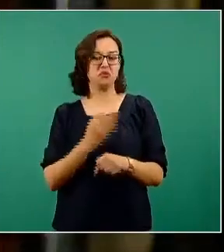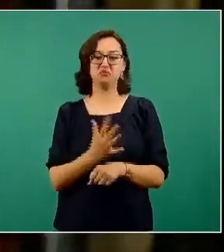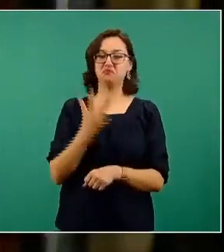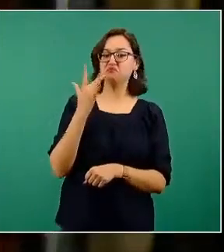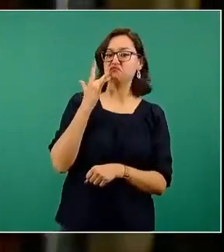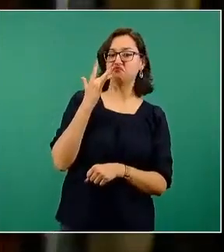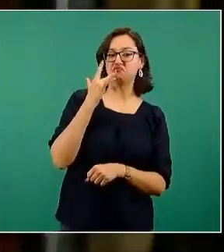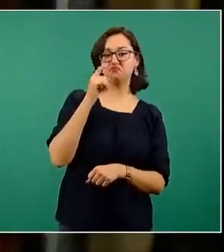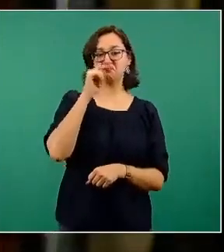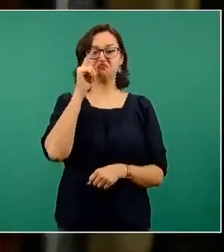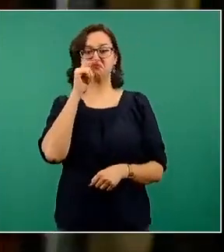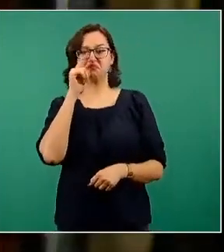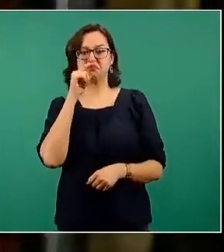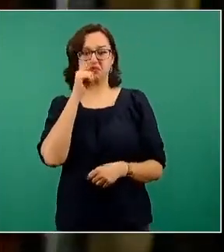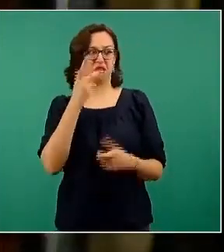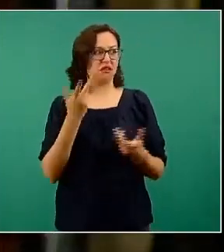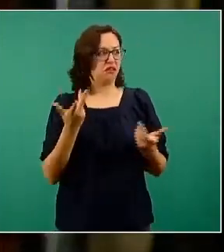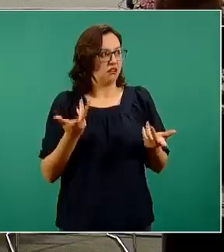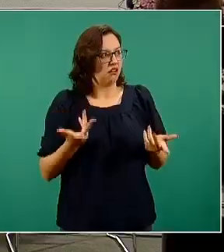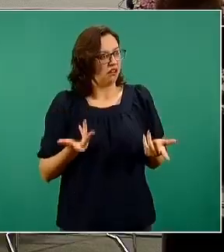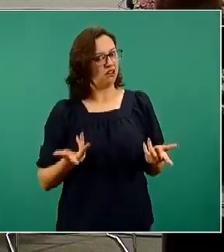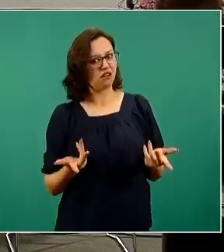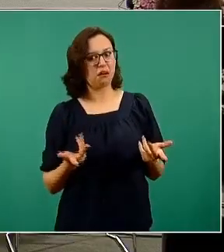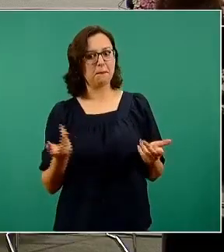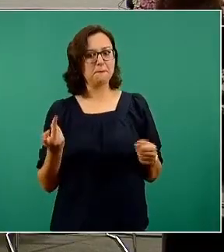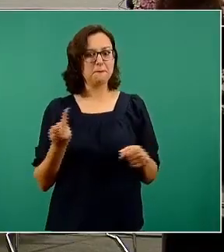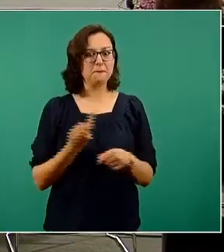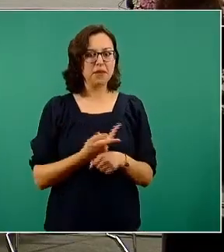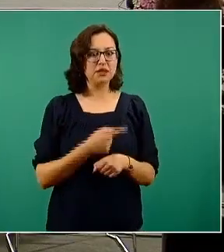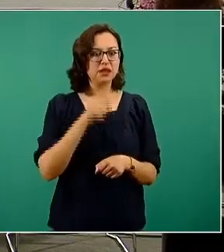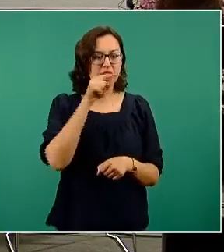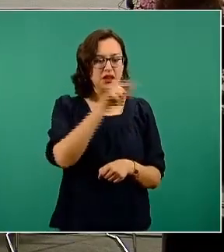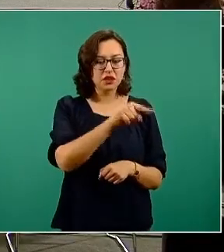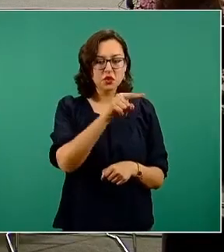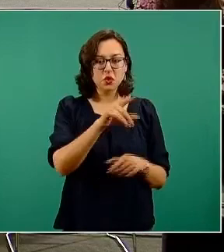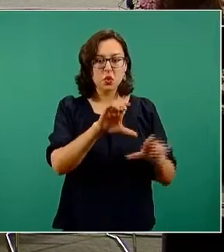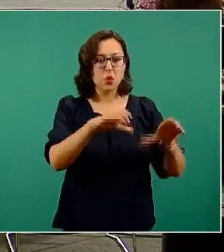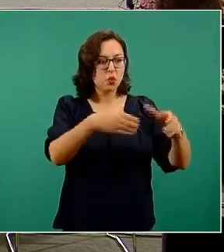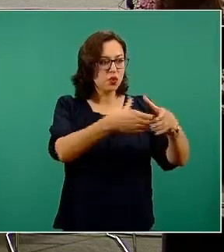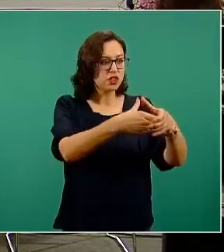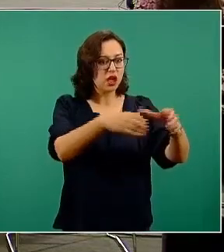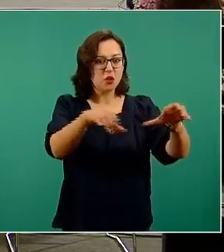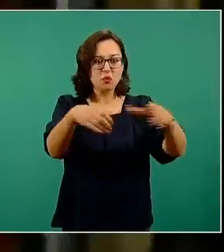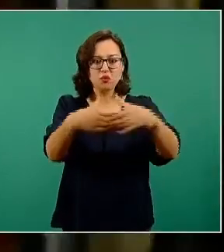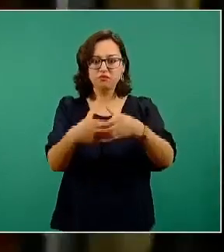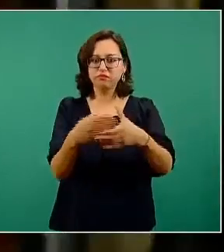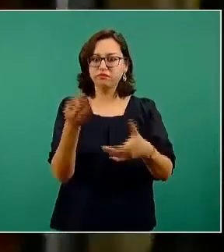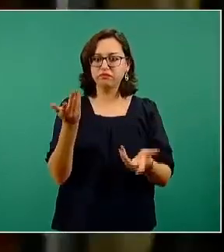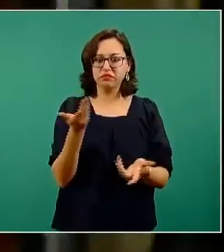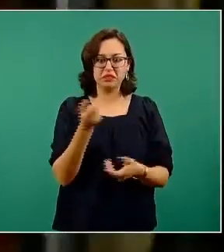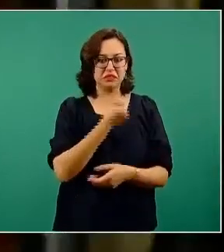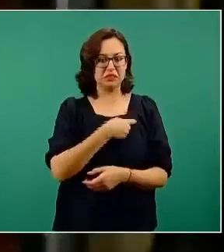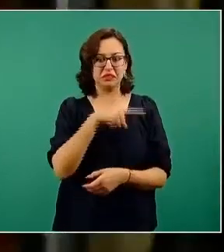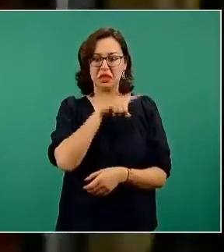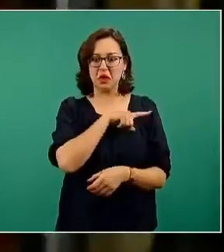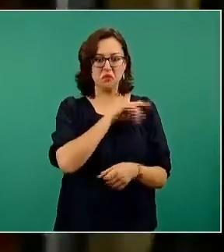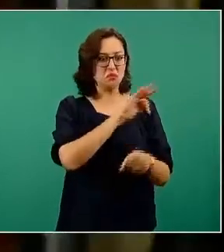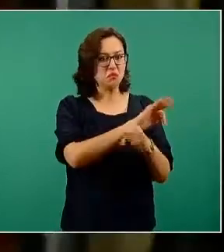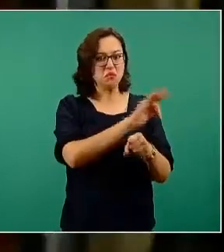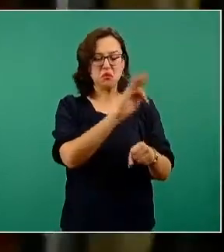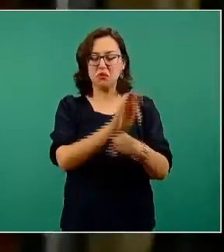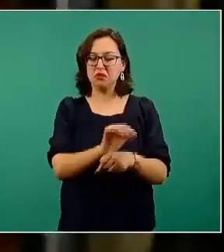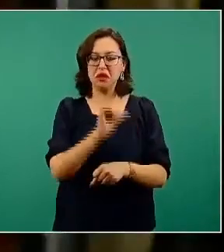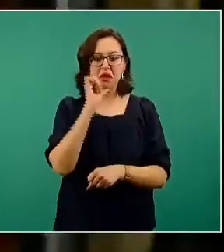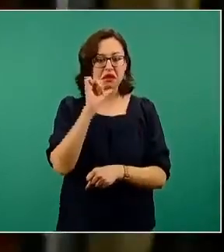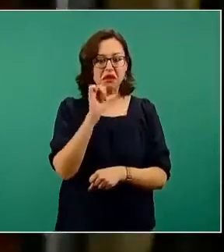muchas comunidades como la de Mier y Noriega en donde no hay respaldo del sector salud. Mucha gente